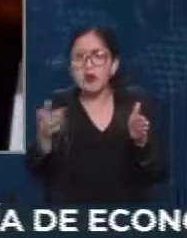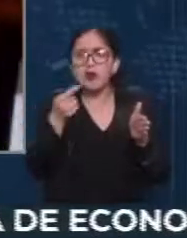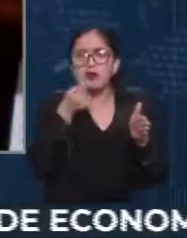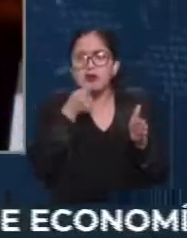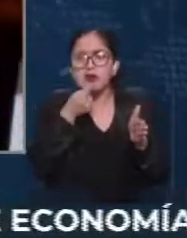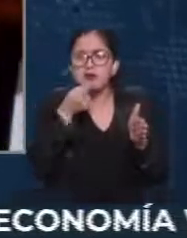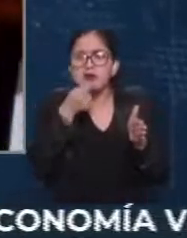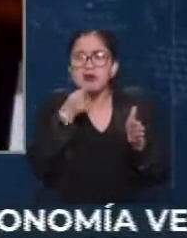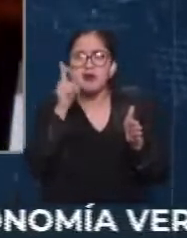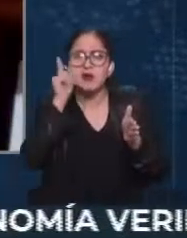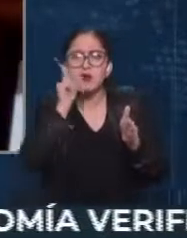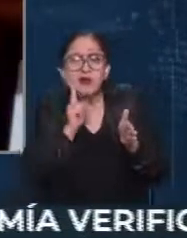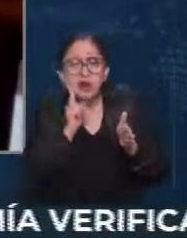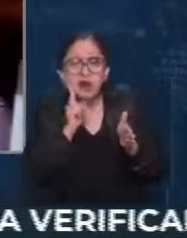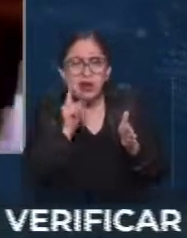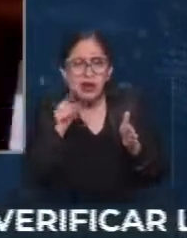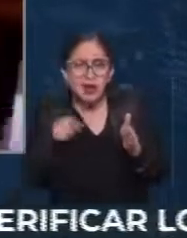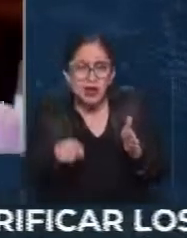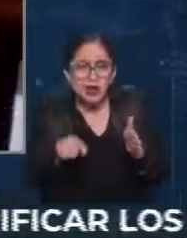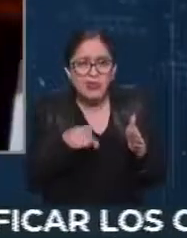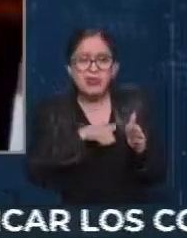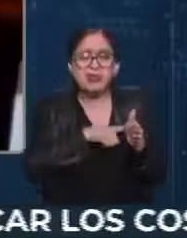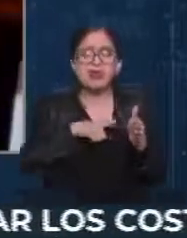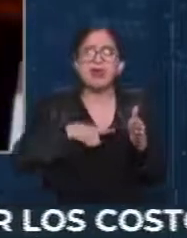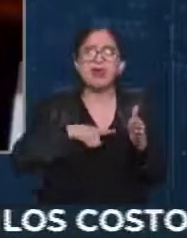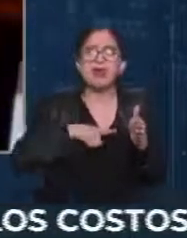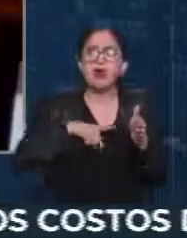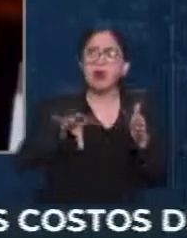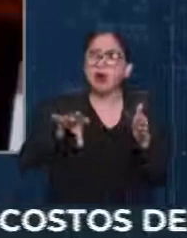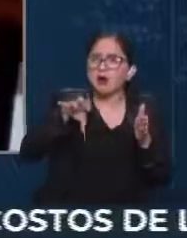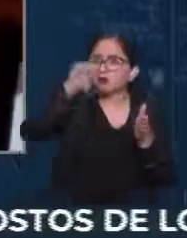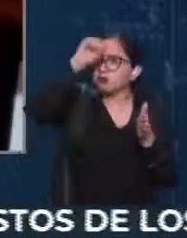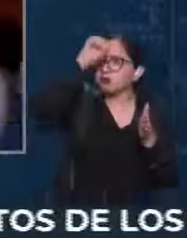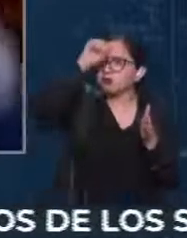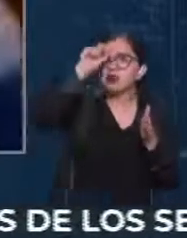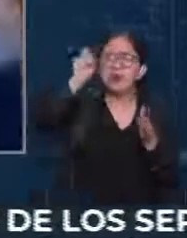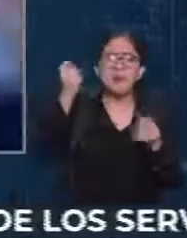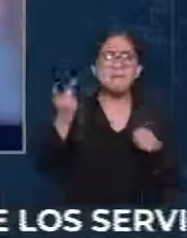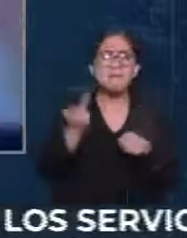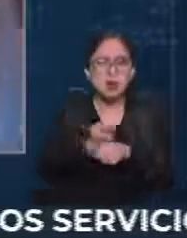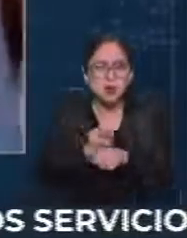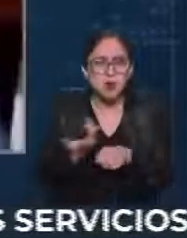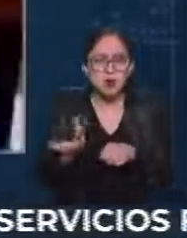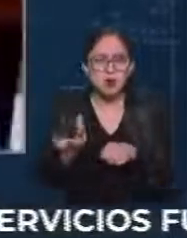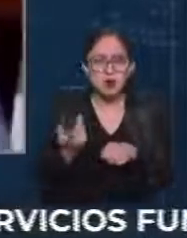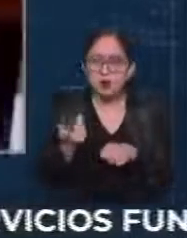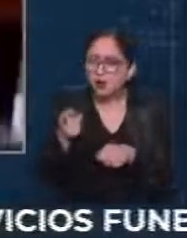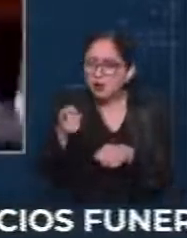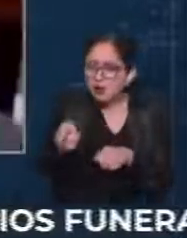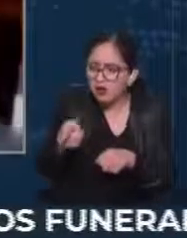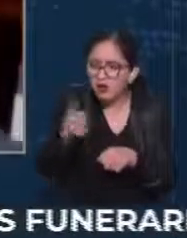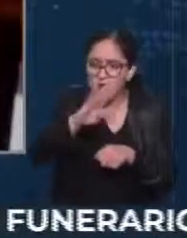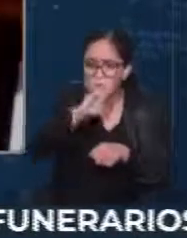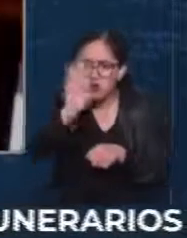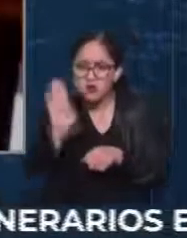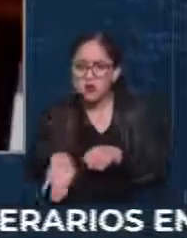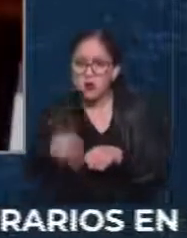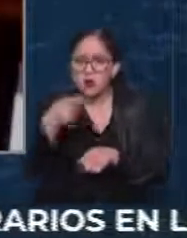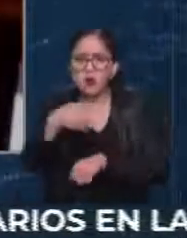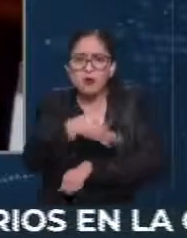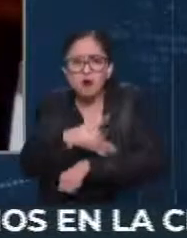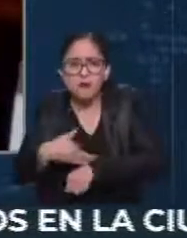pues traten de entender lo sucedido, platiquen de sus muertos, platiquen de qué significó el